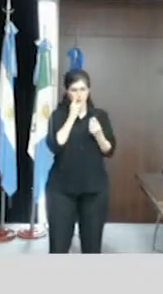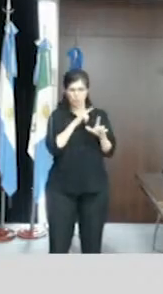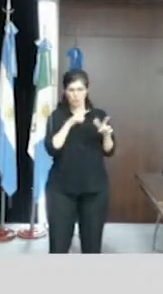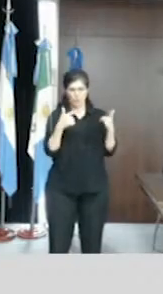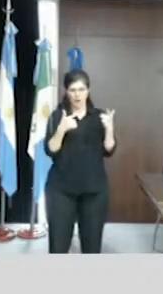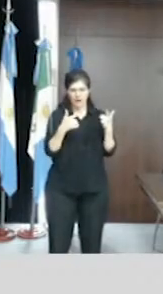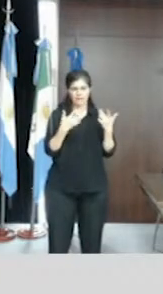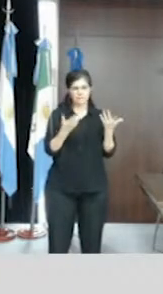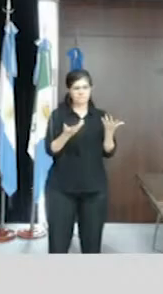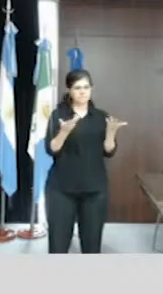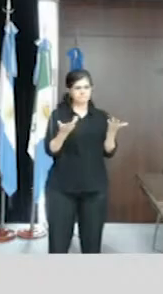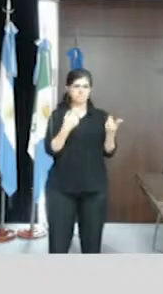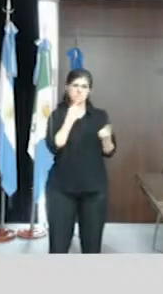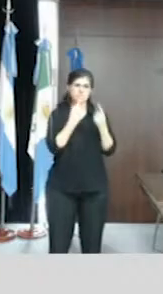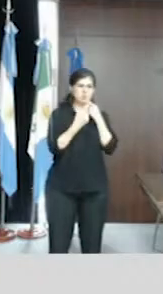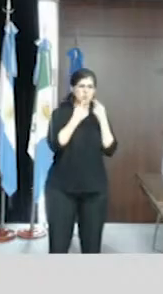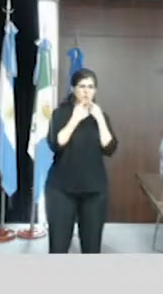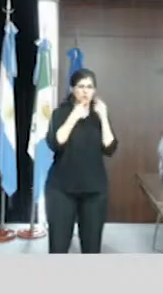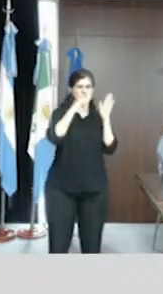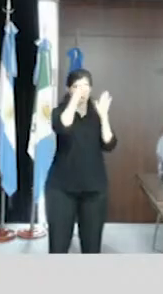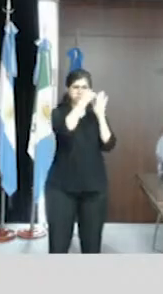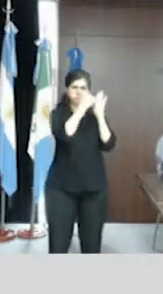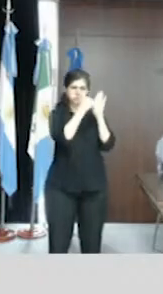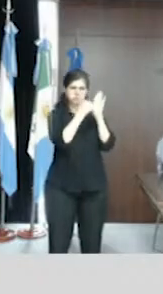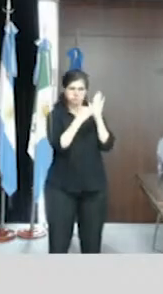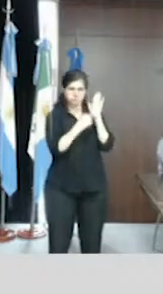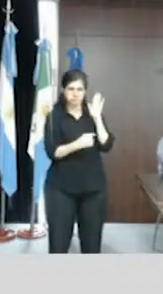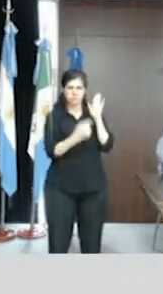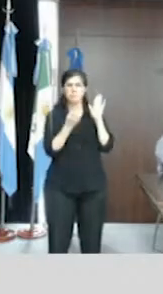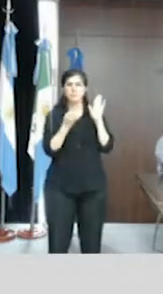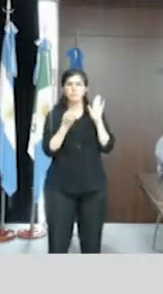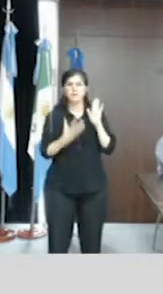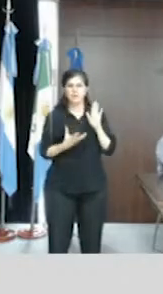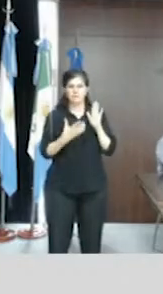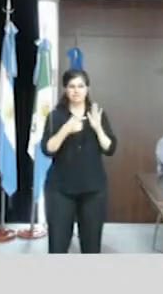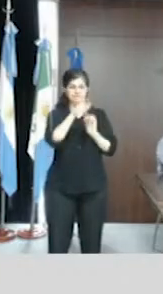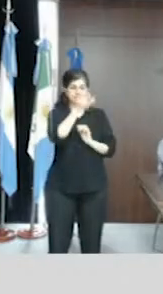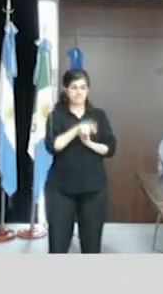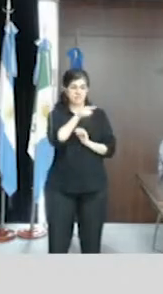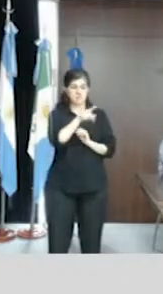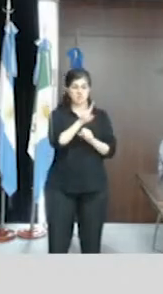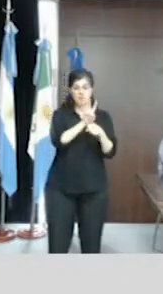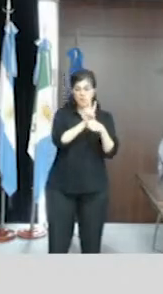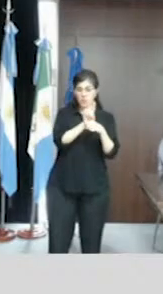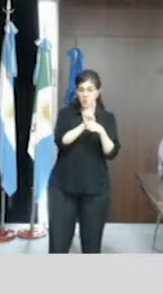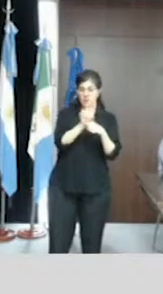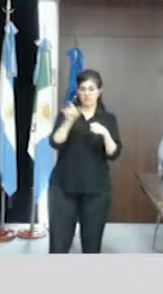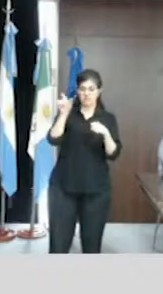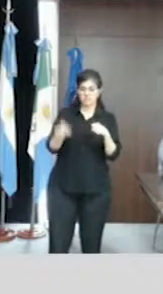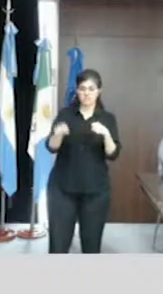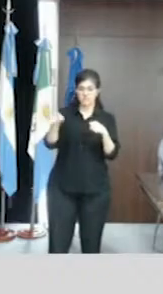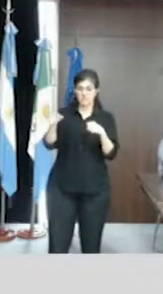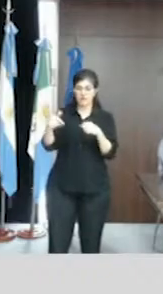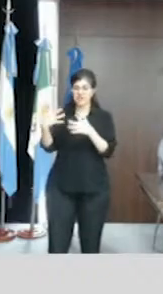y otras preguntas más. ¿Por qué? Porque el que está con un paciente en fin de